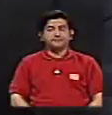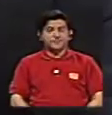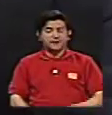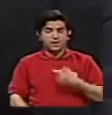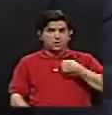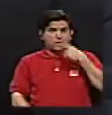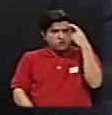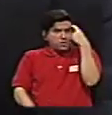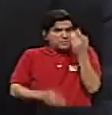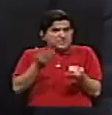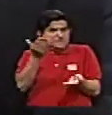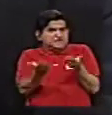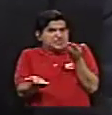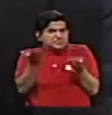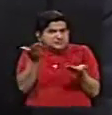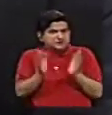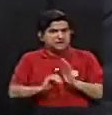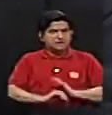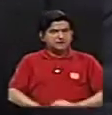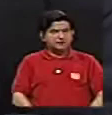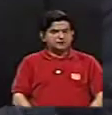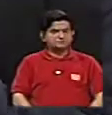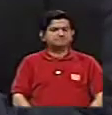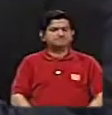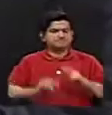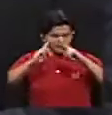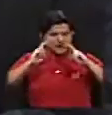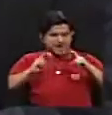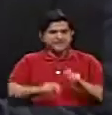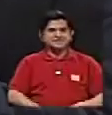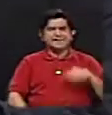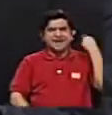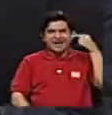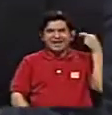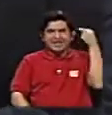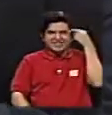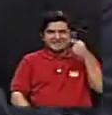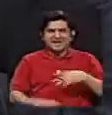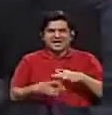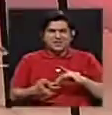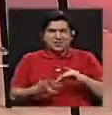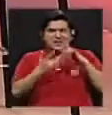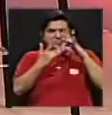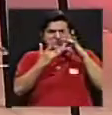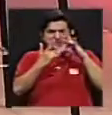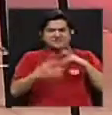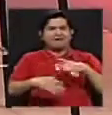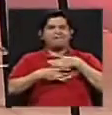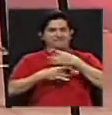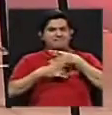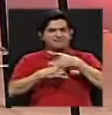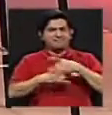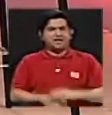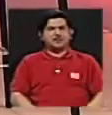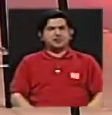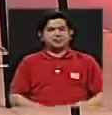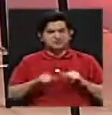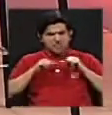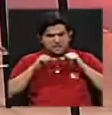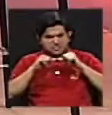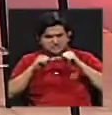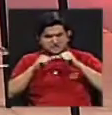uno podría pensar que, vamos a ver, el Estado debería ser el más interesado en sumarse a la lucha